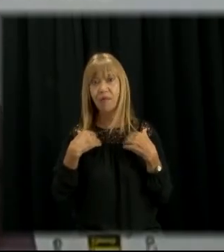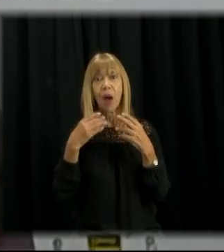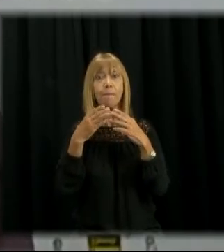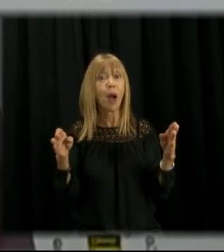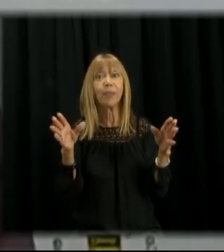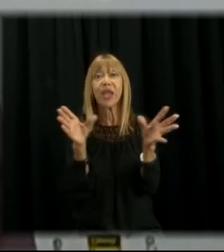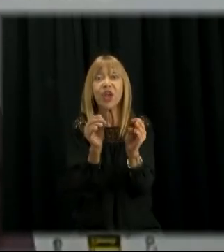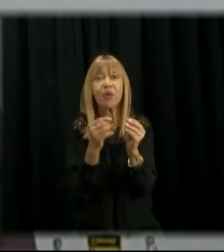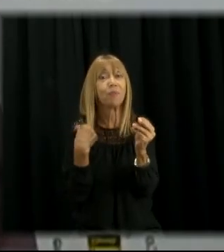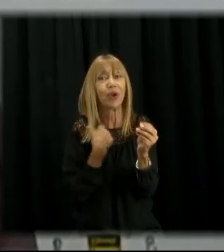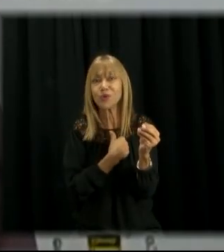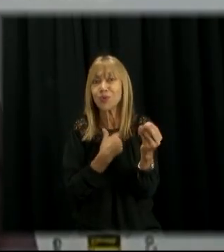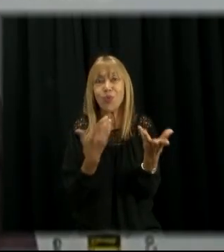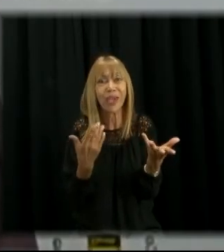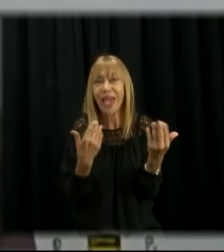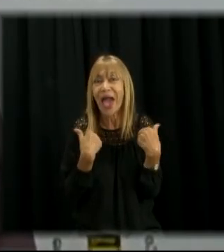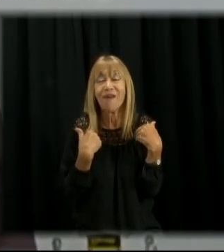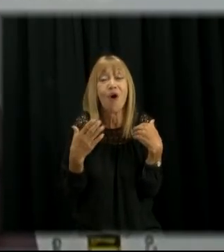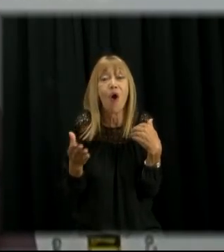No estoy satisfecho de tener una vista pública